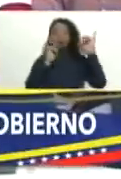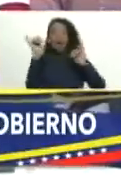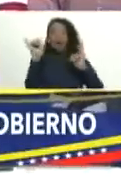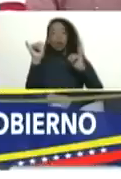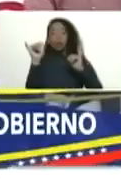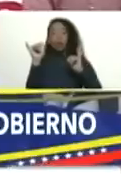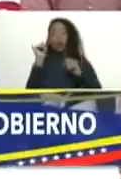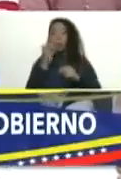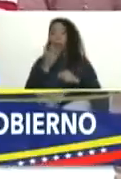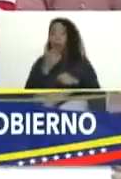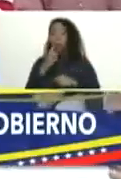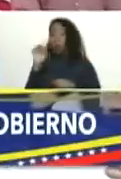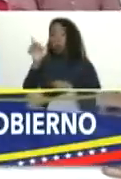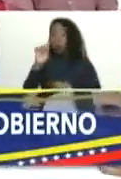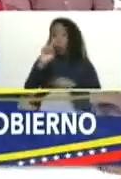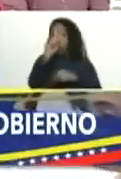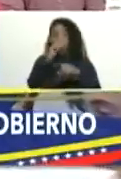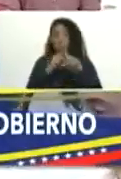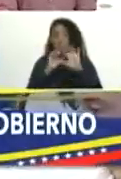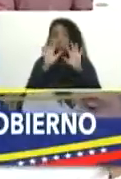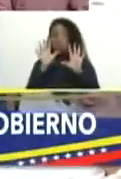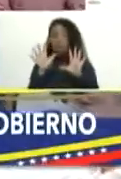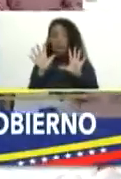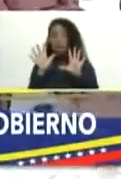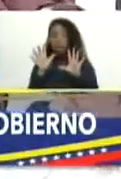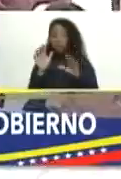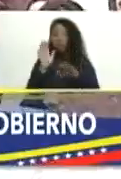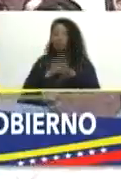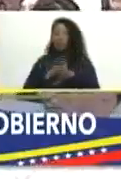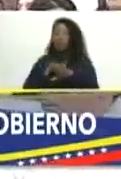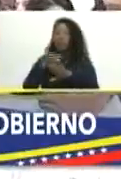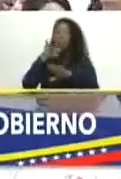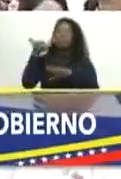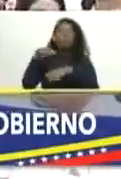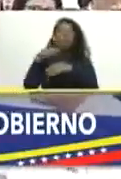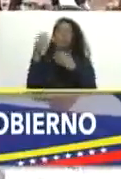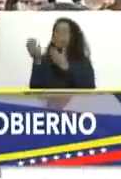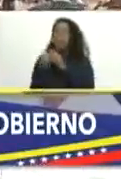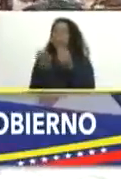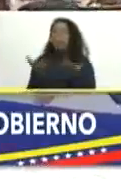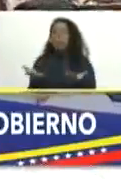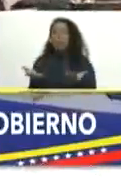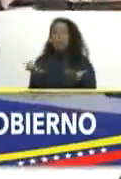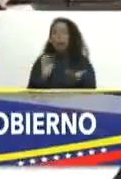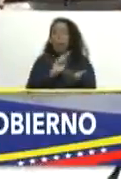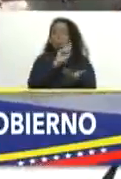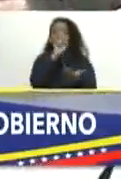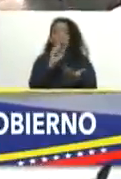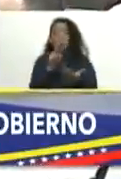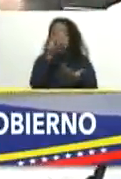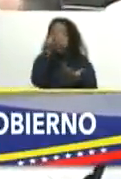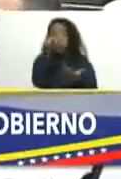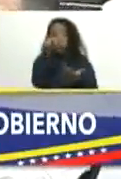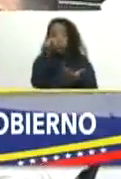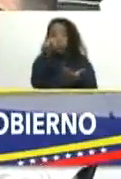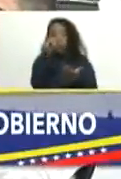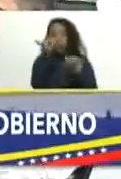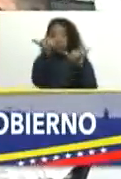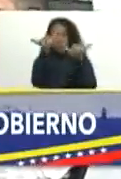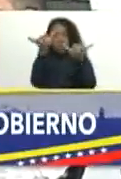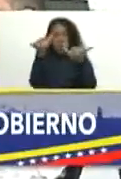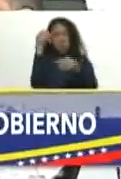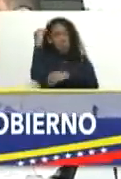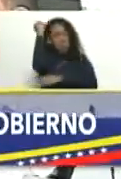hubiera existido el 1-10, ¿qué hubiera pasado con esas denuncias? Pregúntatelo tú, pregúntatelo.